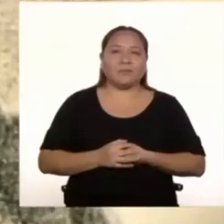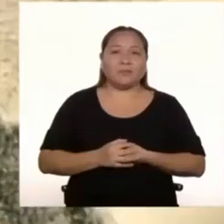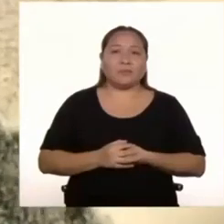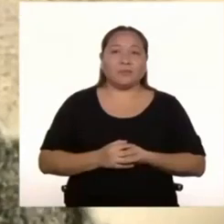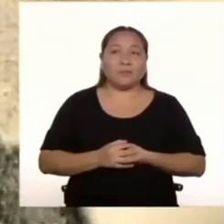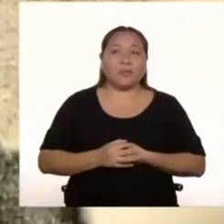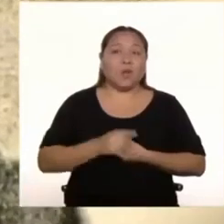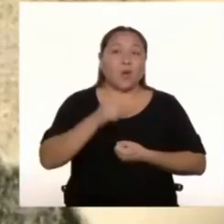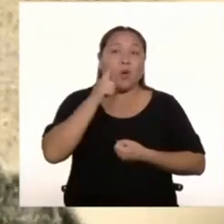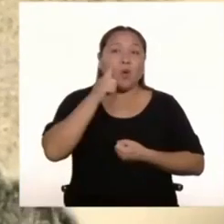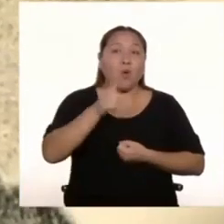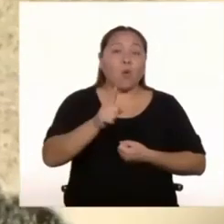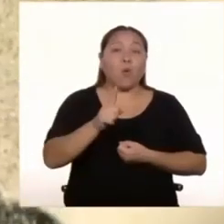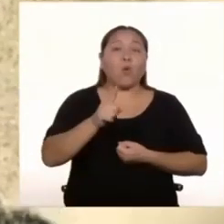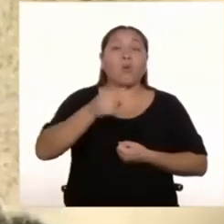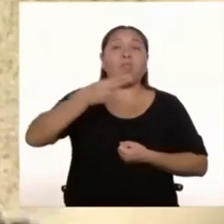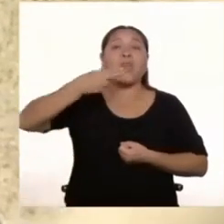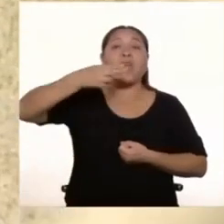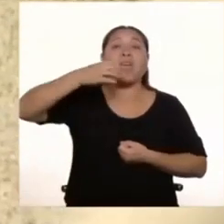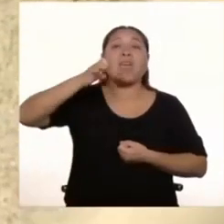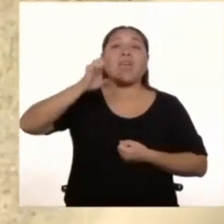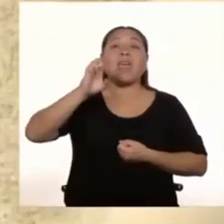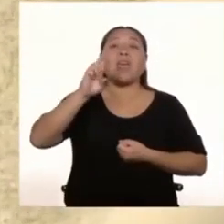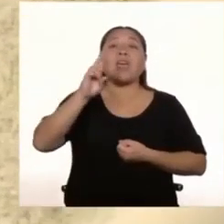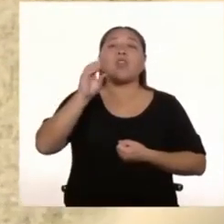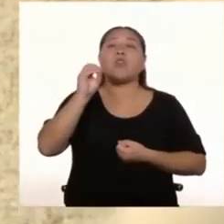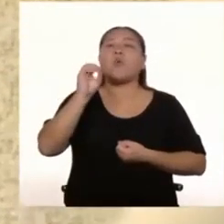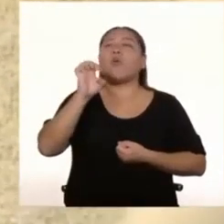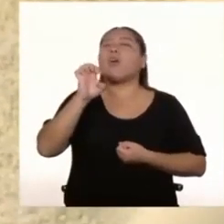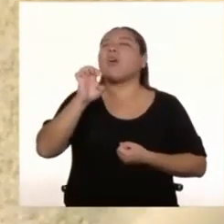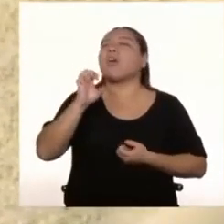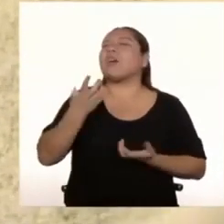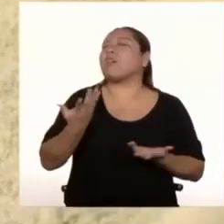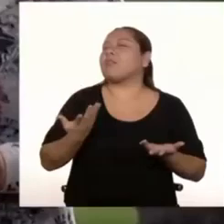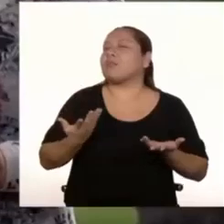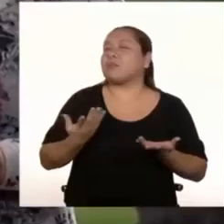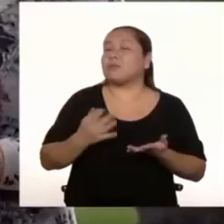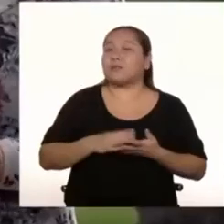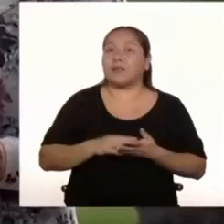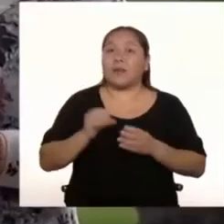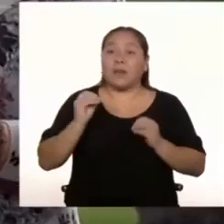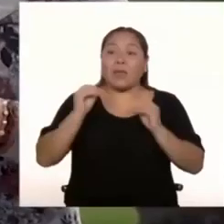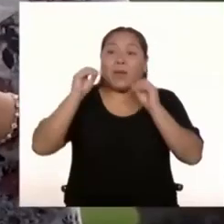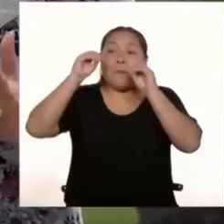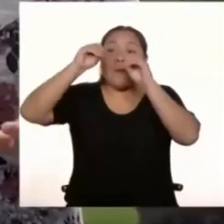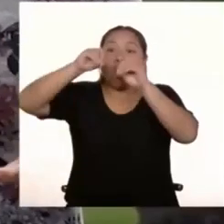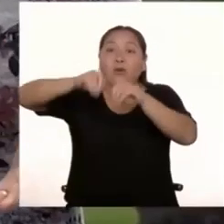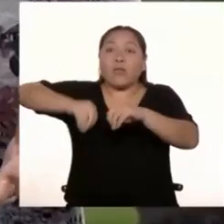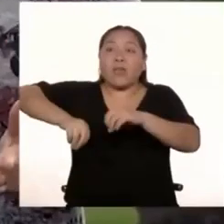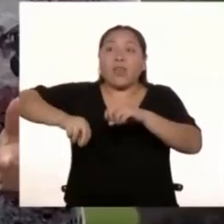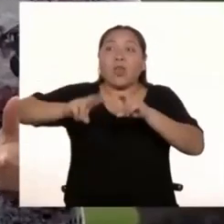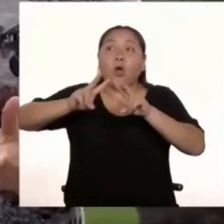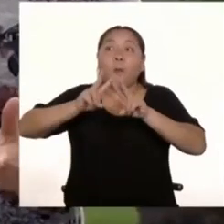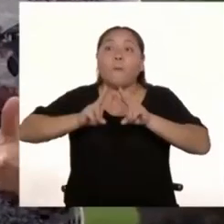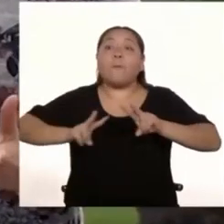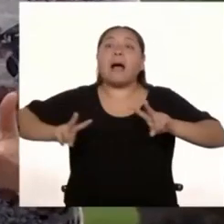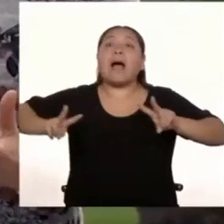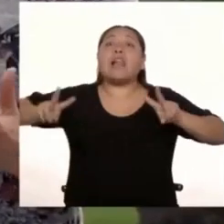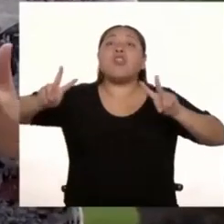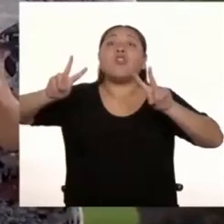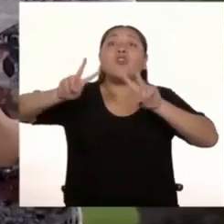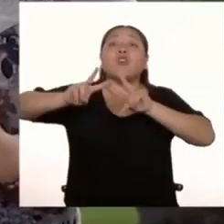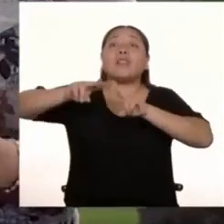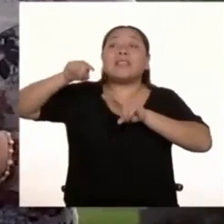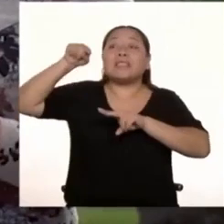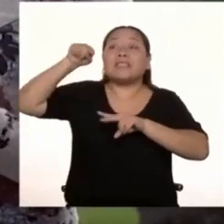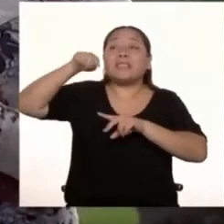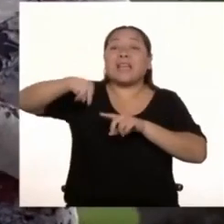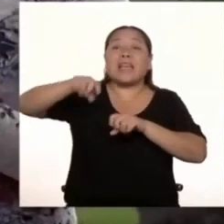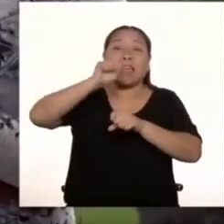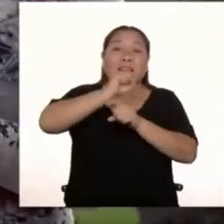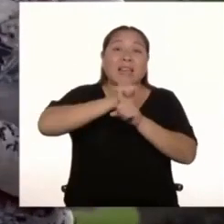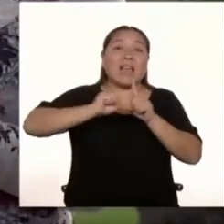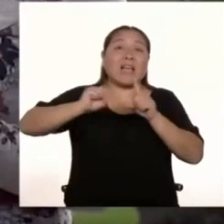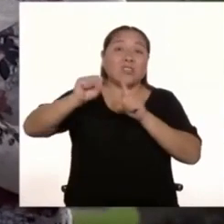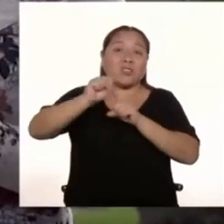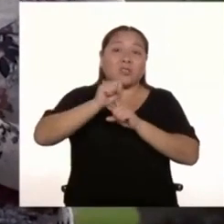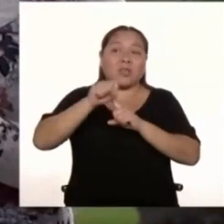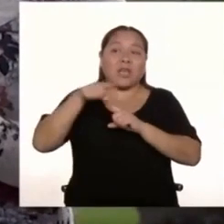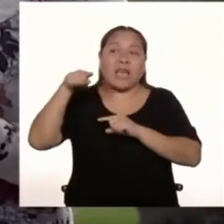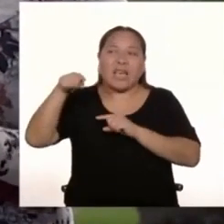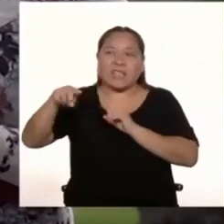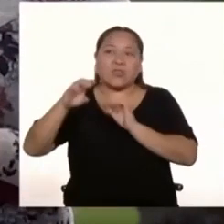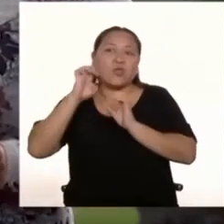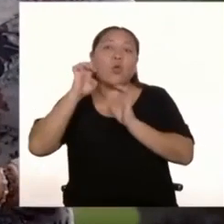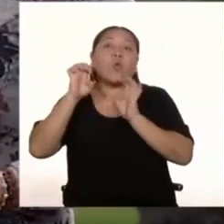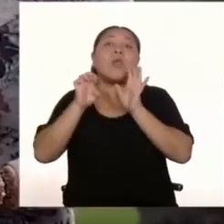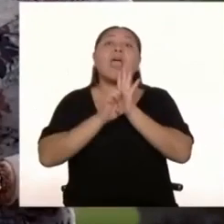Un héroe debe encarnar los valores de la sociedad de ese entonces o debe ser el ejemplo a